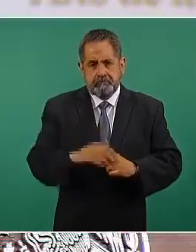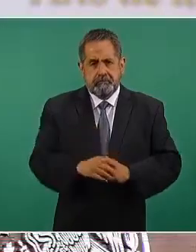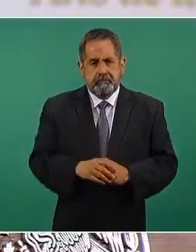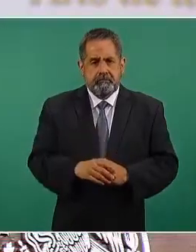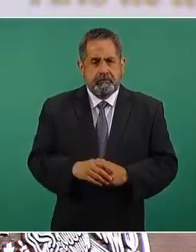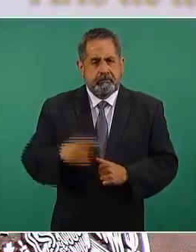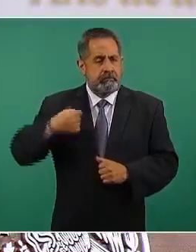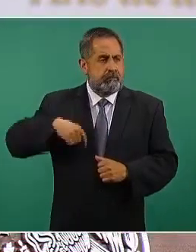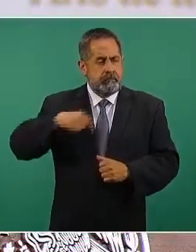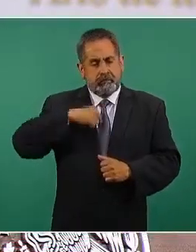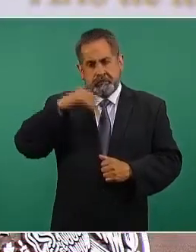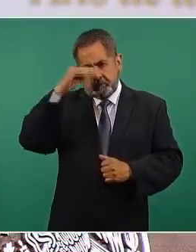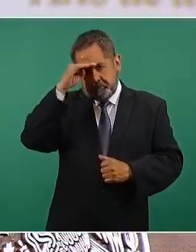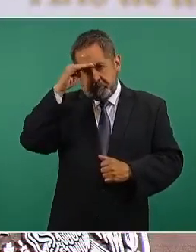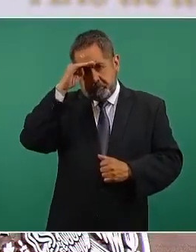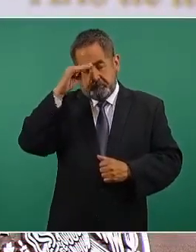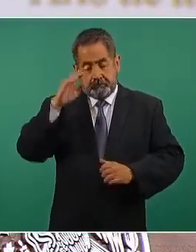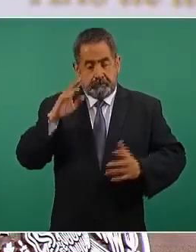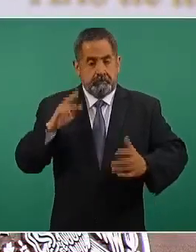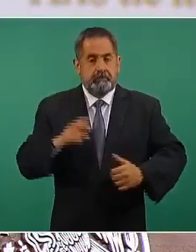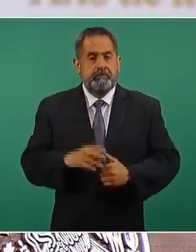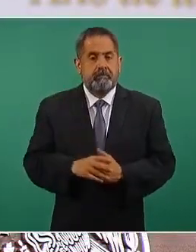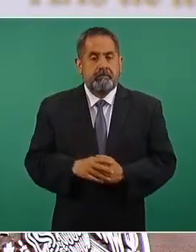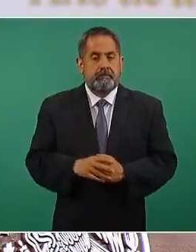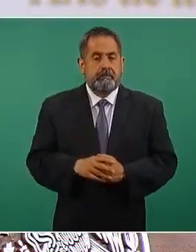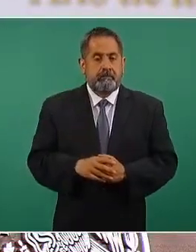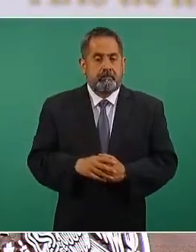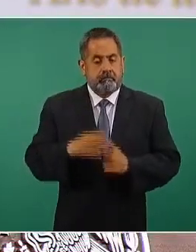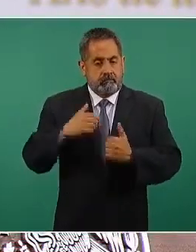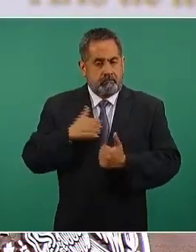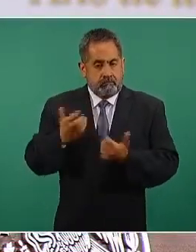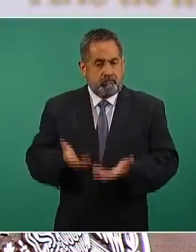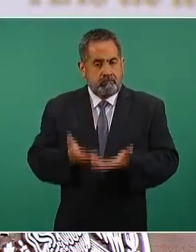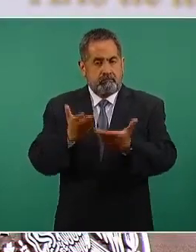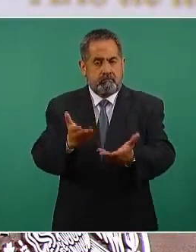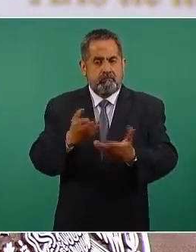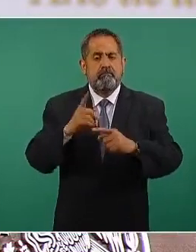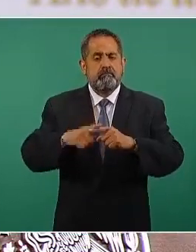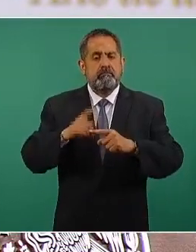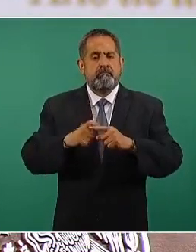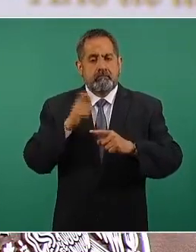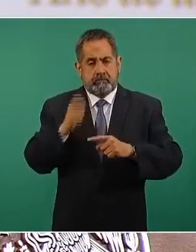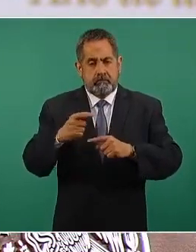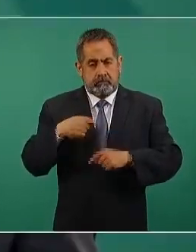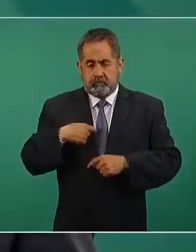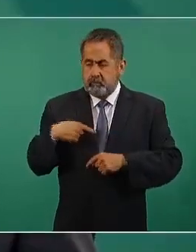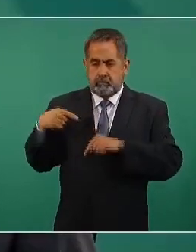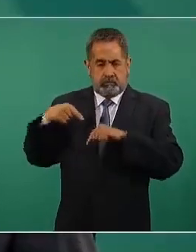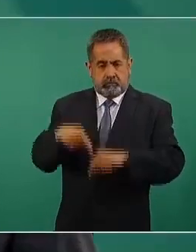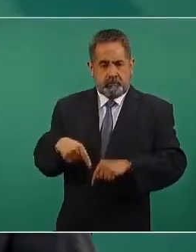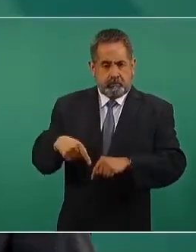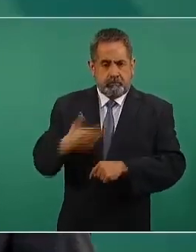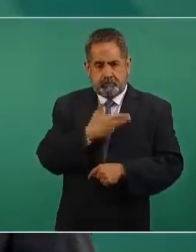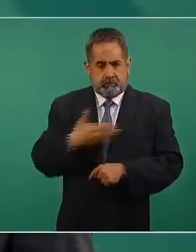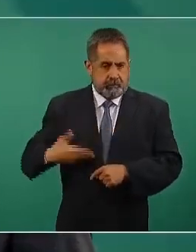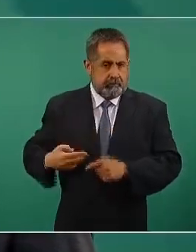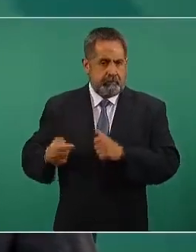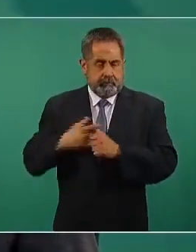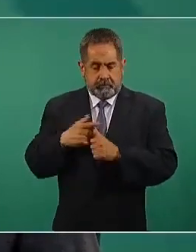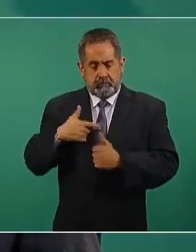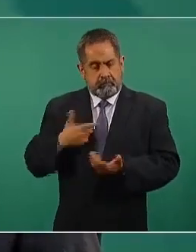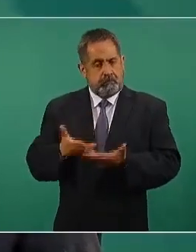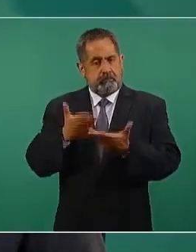lo que pensamos y es lo que ofrecimos cuando llegué a la